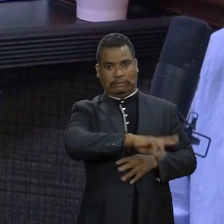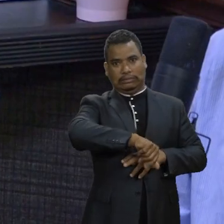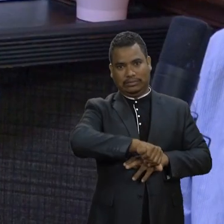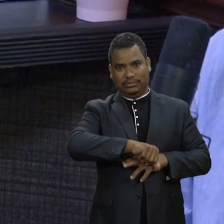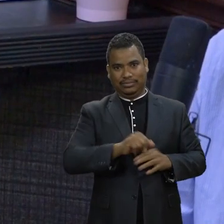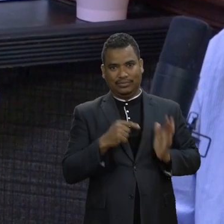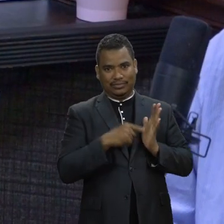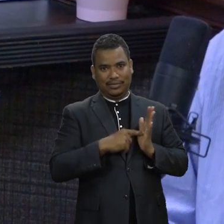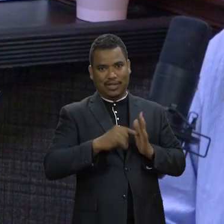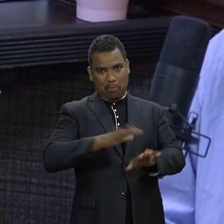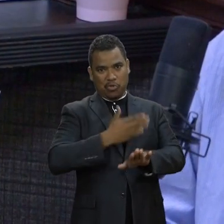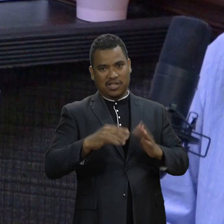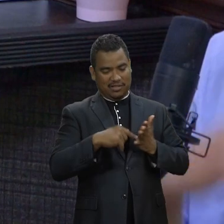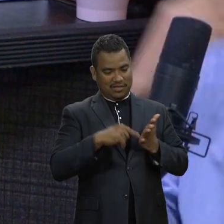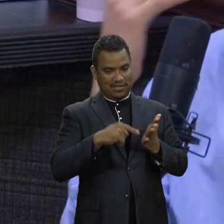se lo robé.